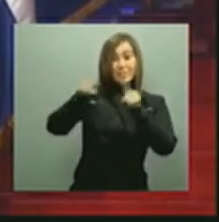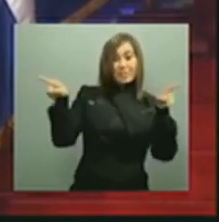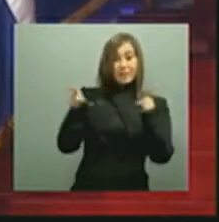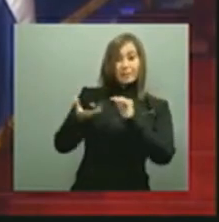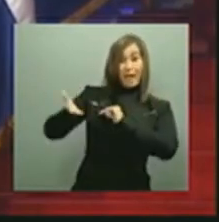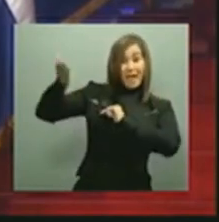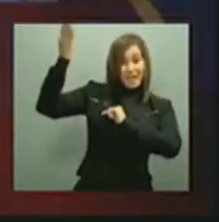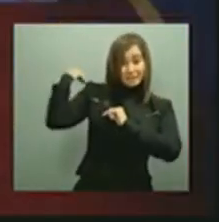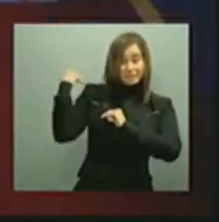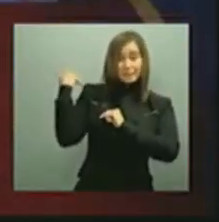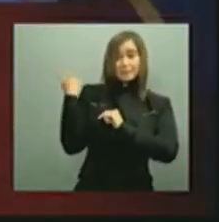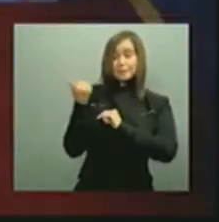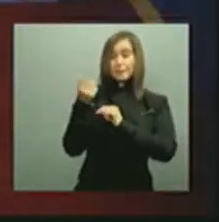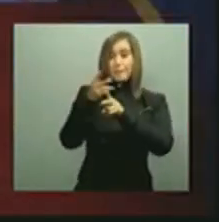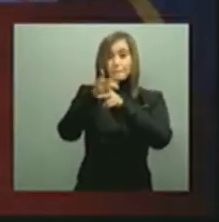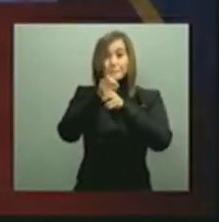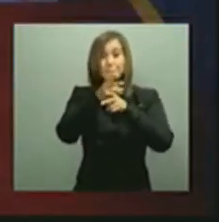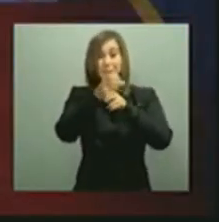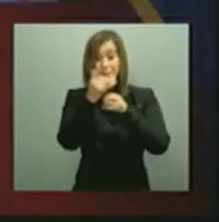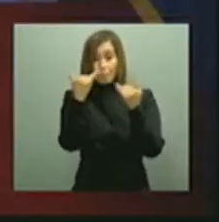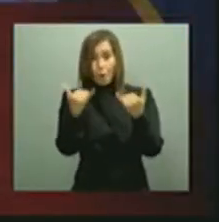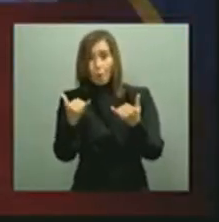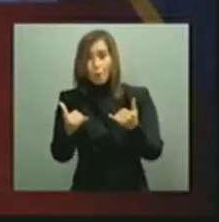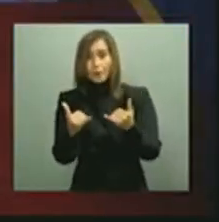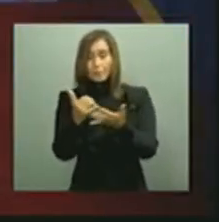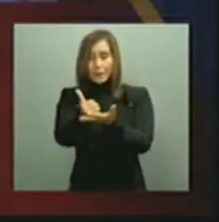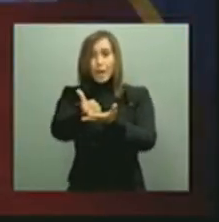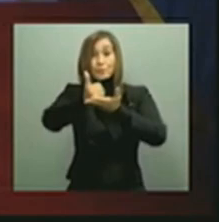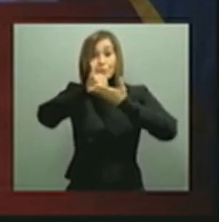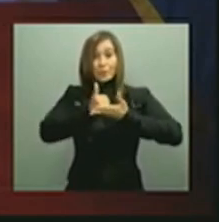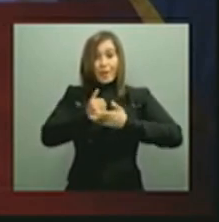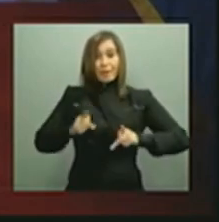préstamos que ahora hemos tomado han sido para salvar vidas.